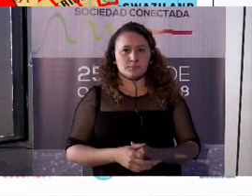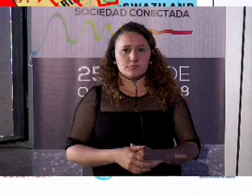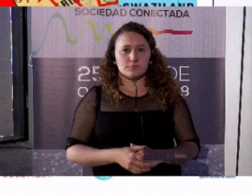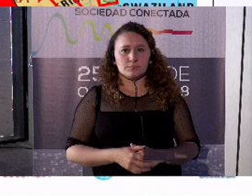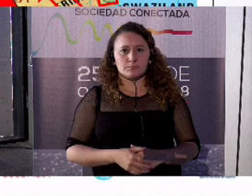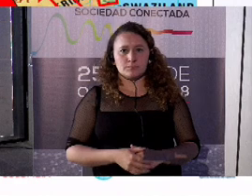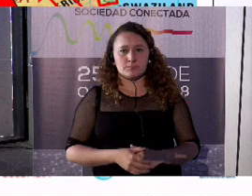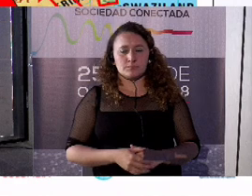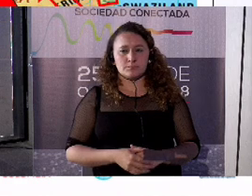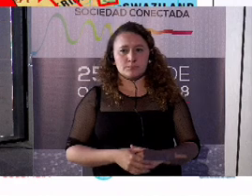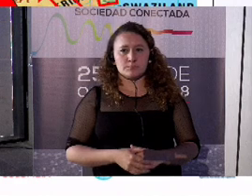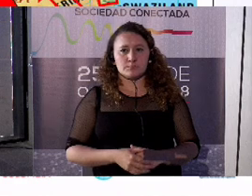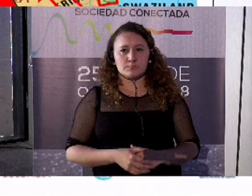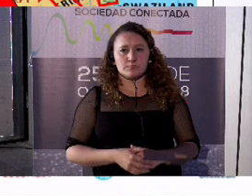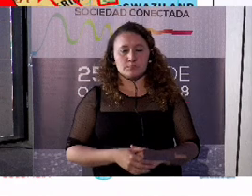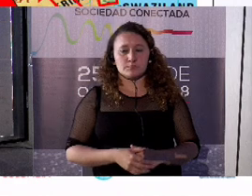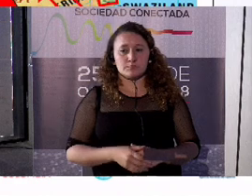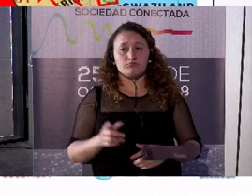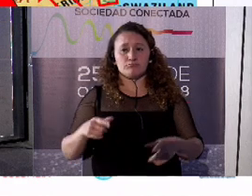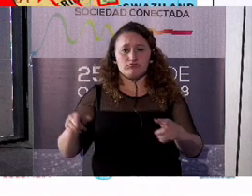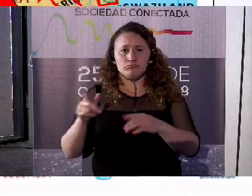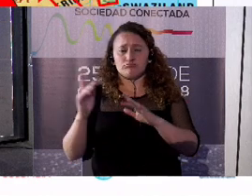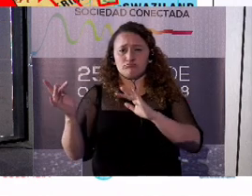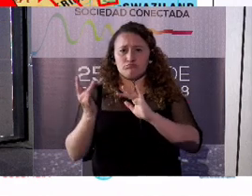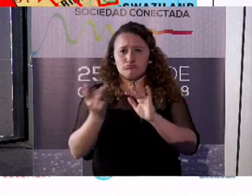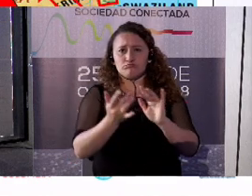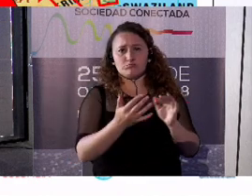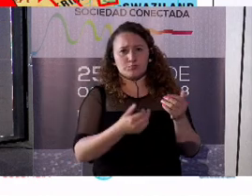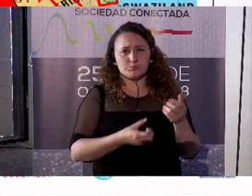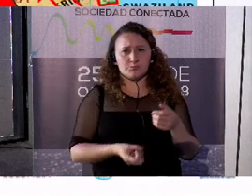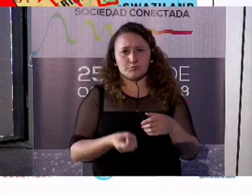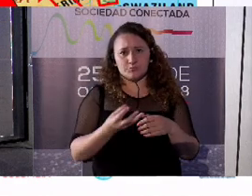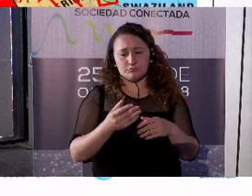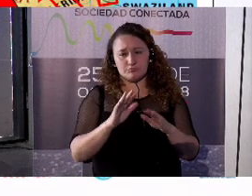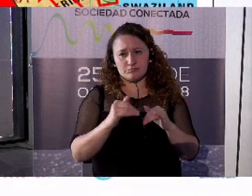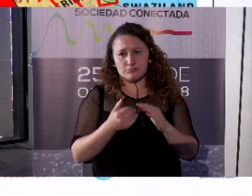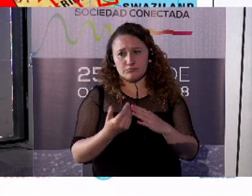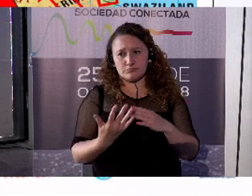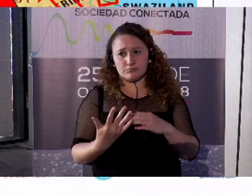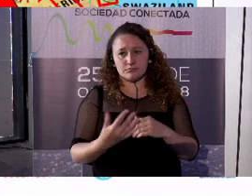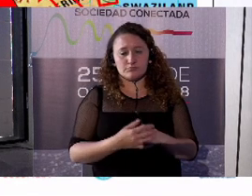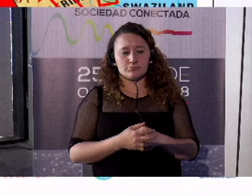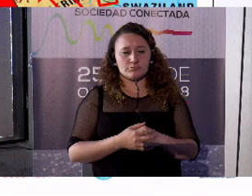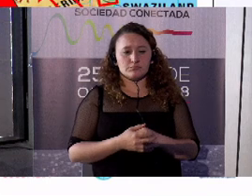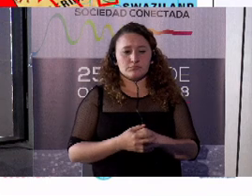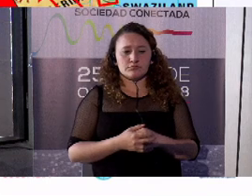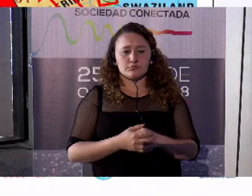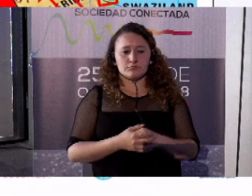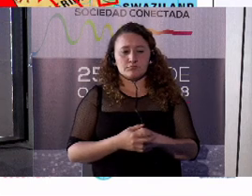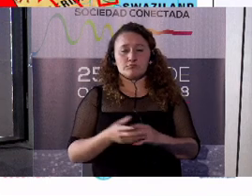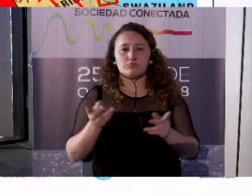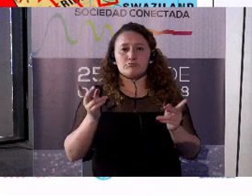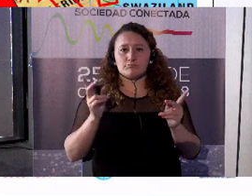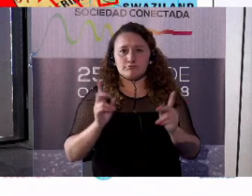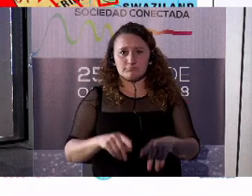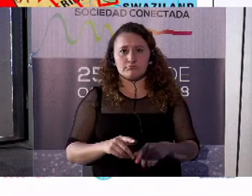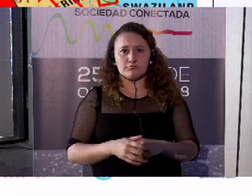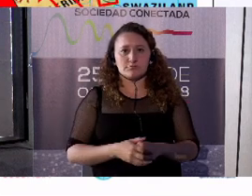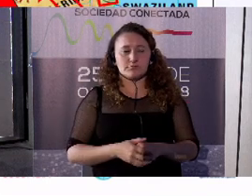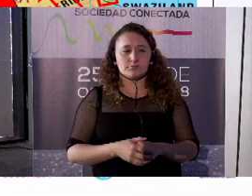y ellos le están brindando conectividad cinco colegios y